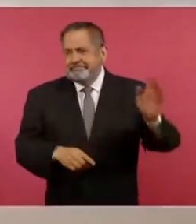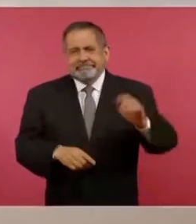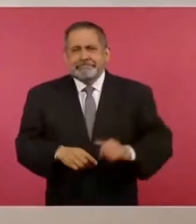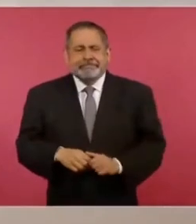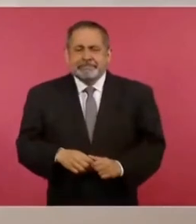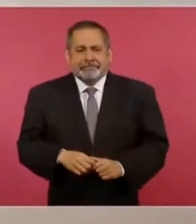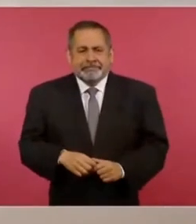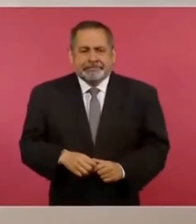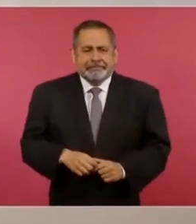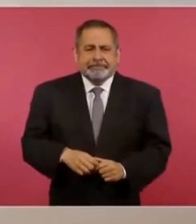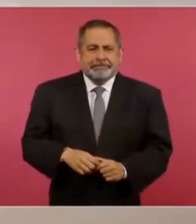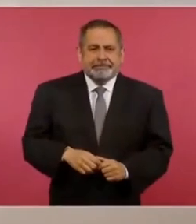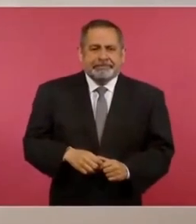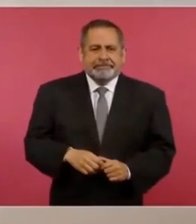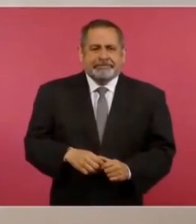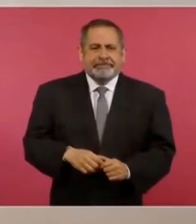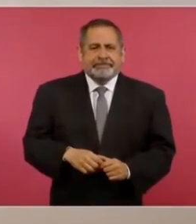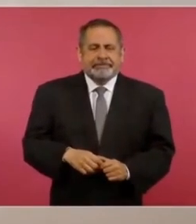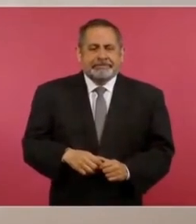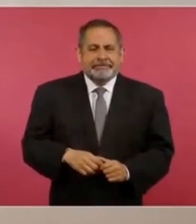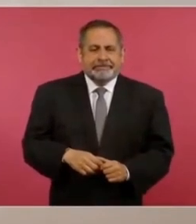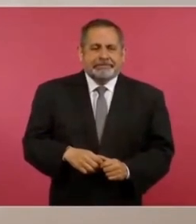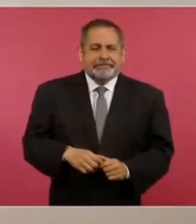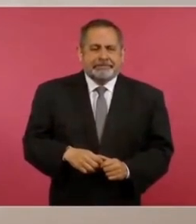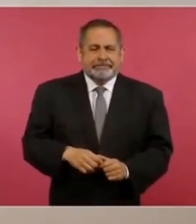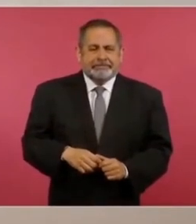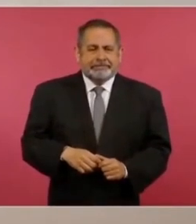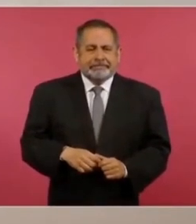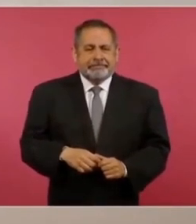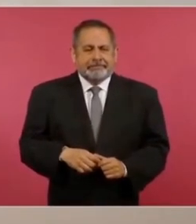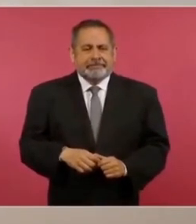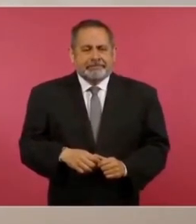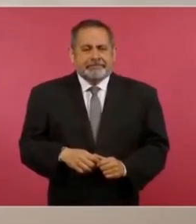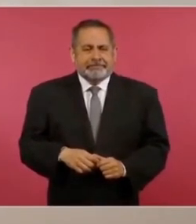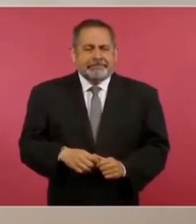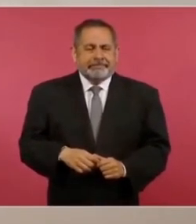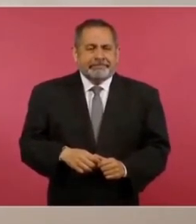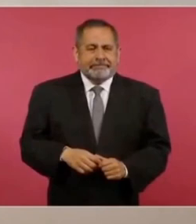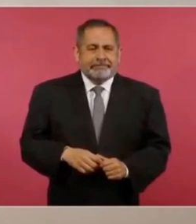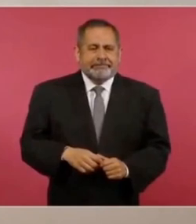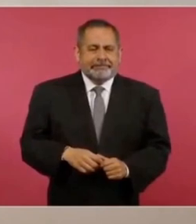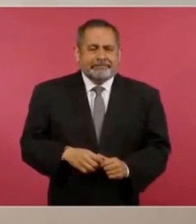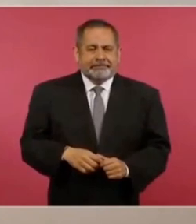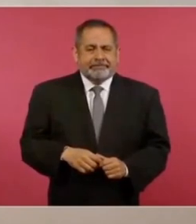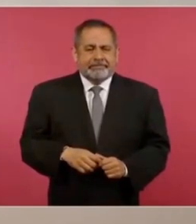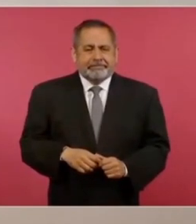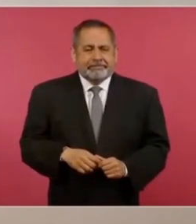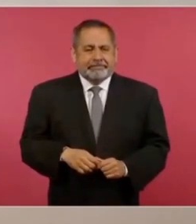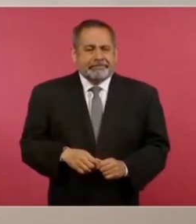de